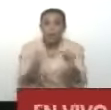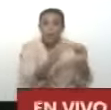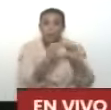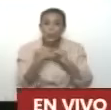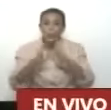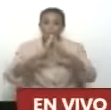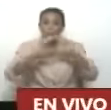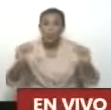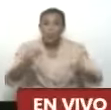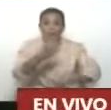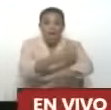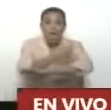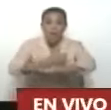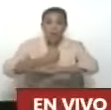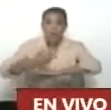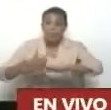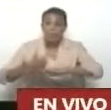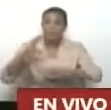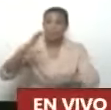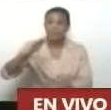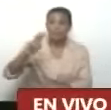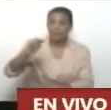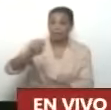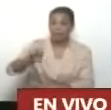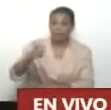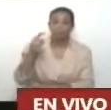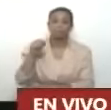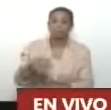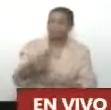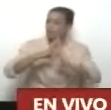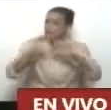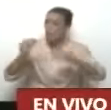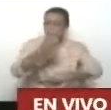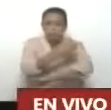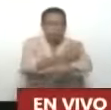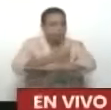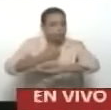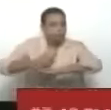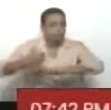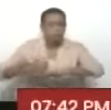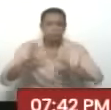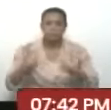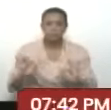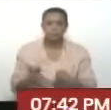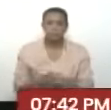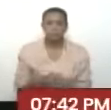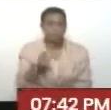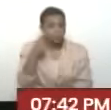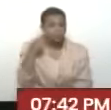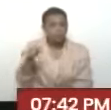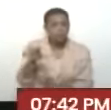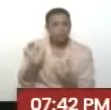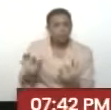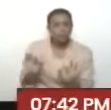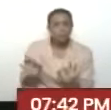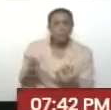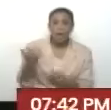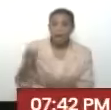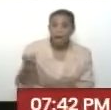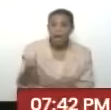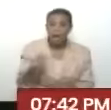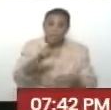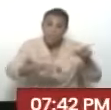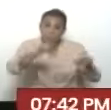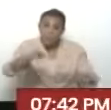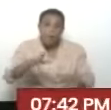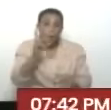por todos los rectores del Consejo Nacional Electoral, unanimidad. Tú sabes que allí hay rectores